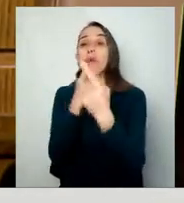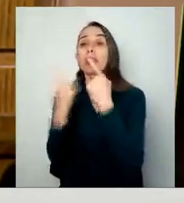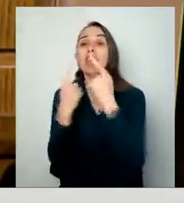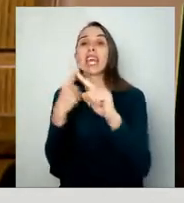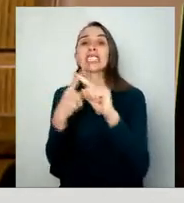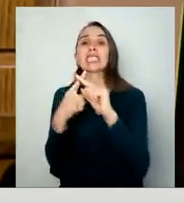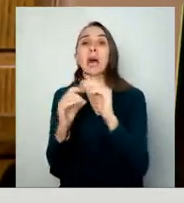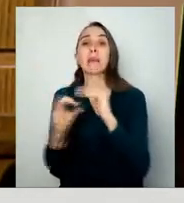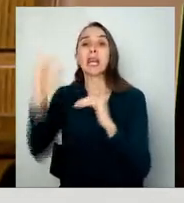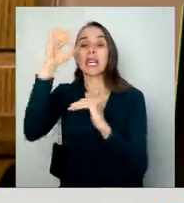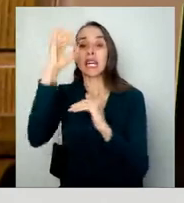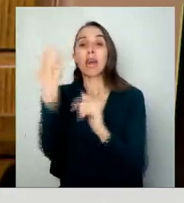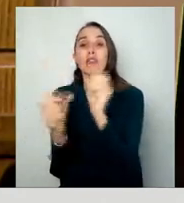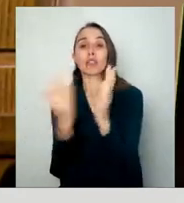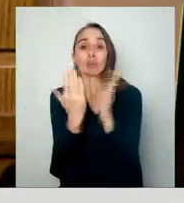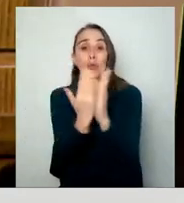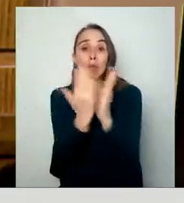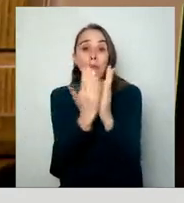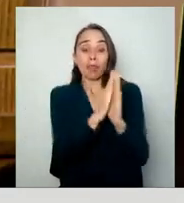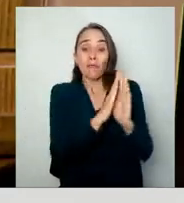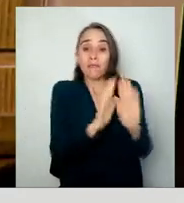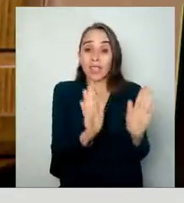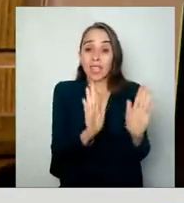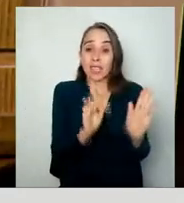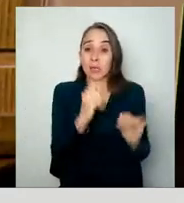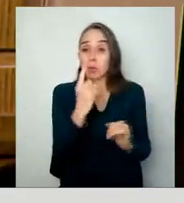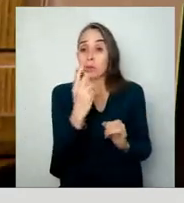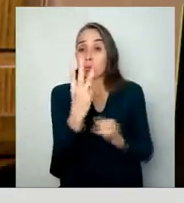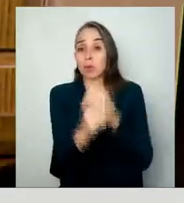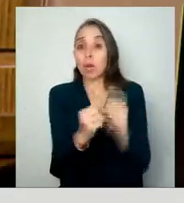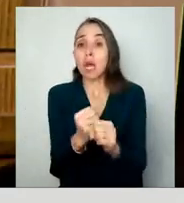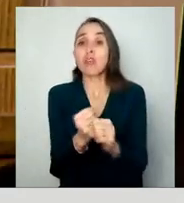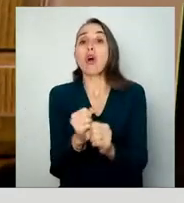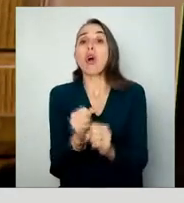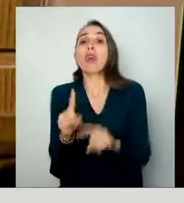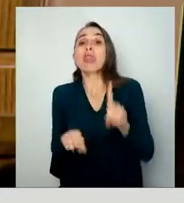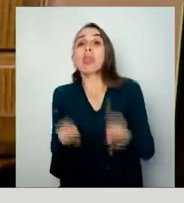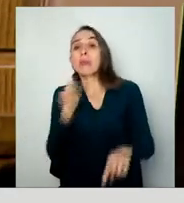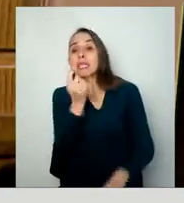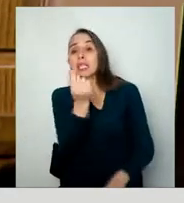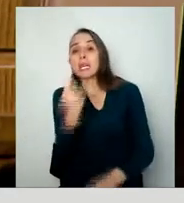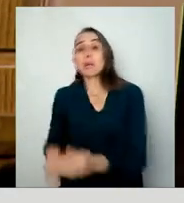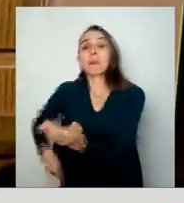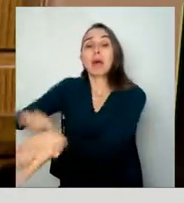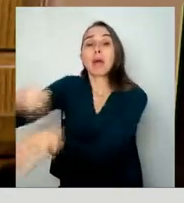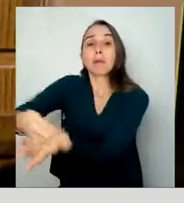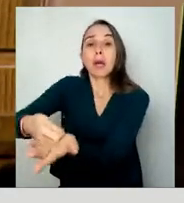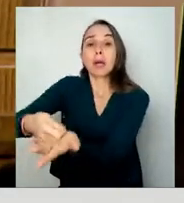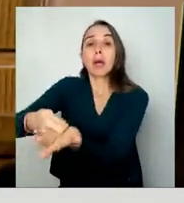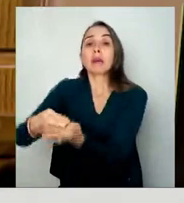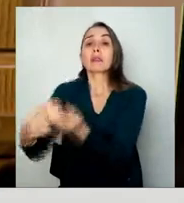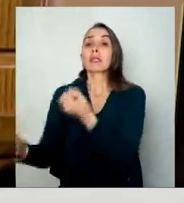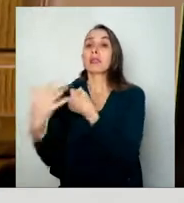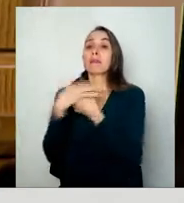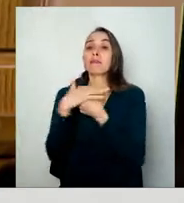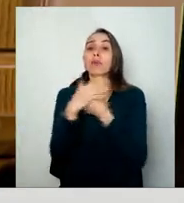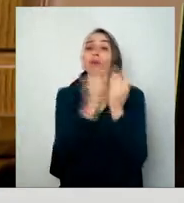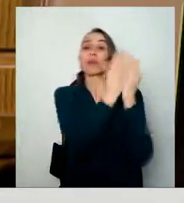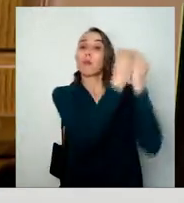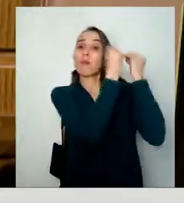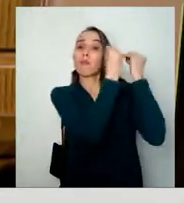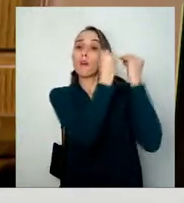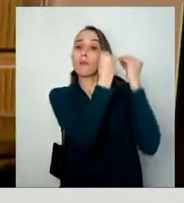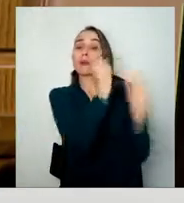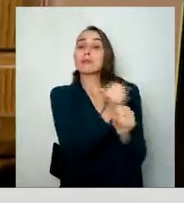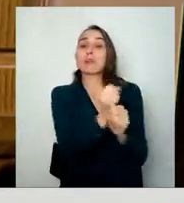estudiante termine condicionado su situación económica lo que incide de forma negativa en su formación académica e incluso en el futuro cuando se tenga que